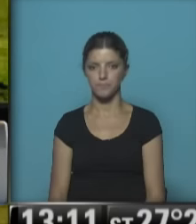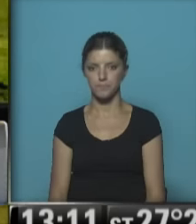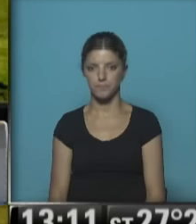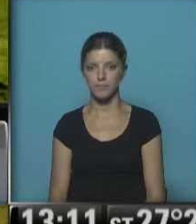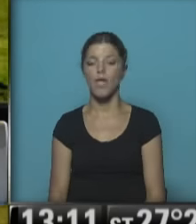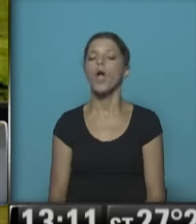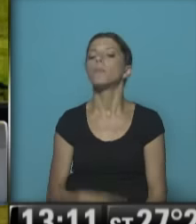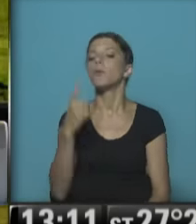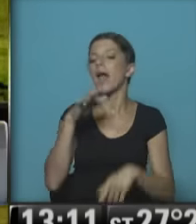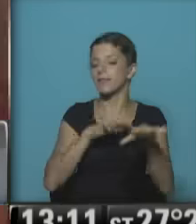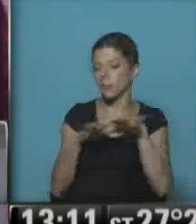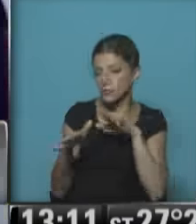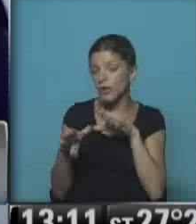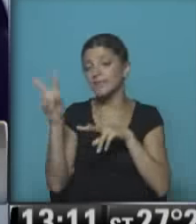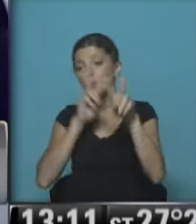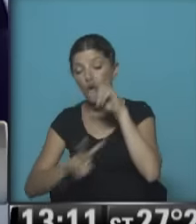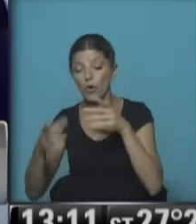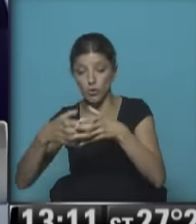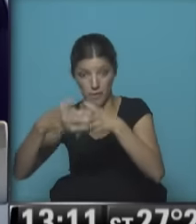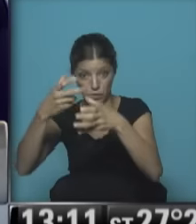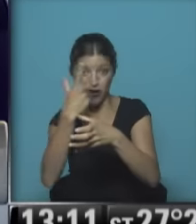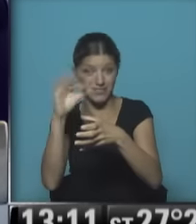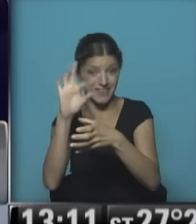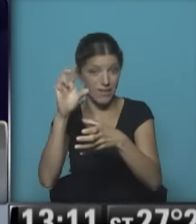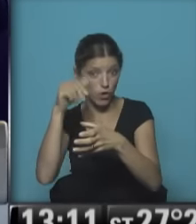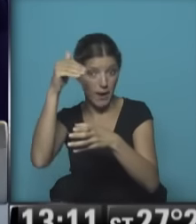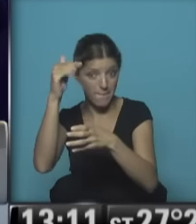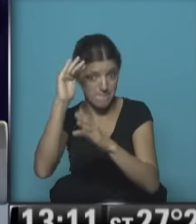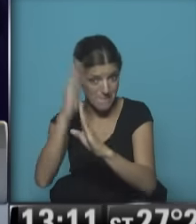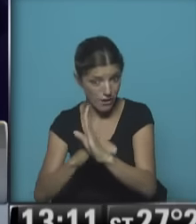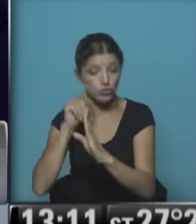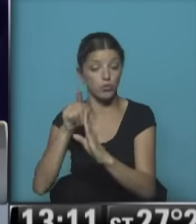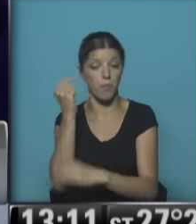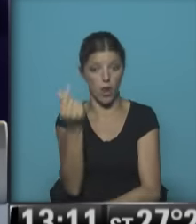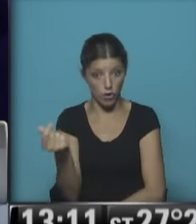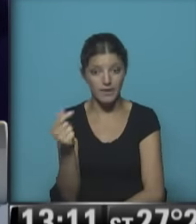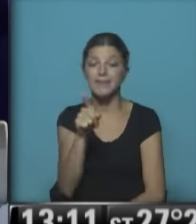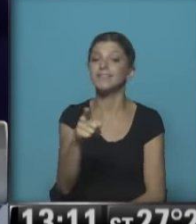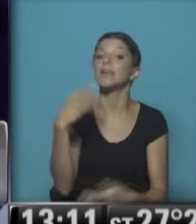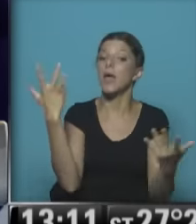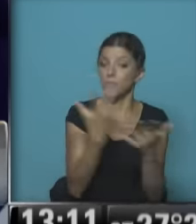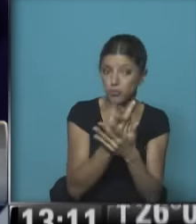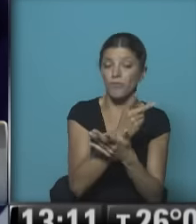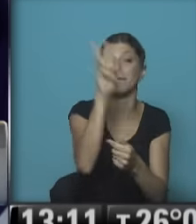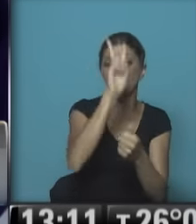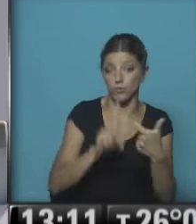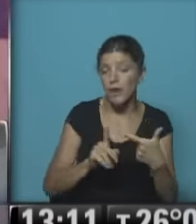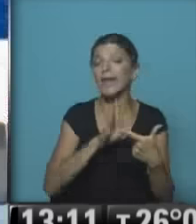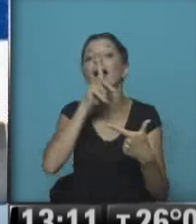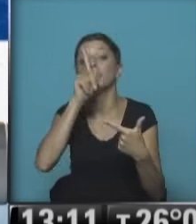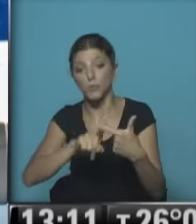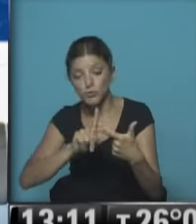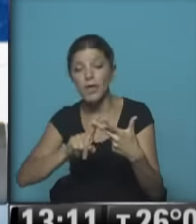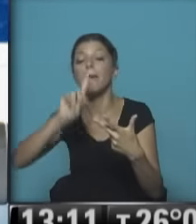de situación creado y con un barril debajo de 30 dólares, los perjudicados son muchos más que Venezuela y Rusia. En el último